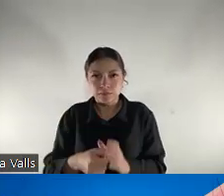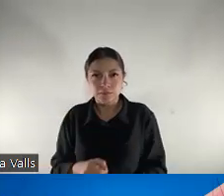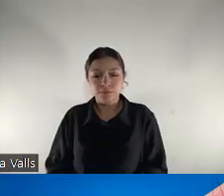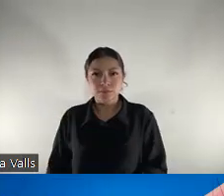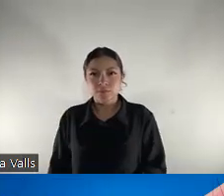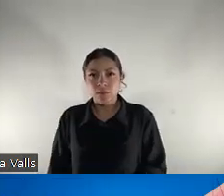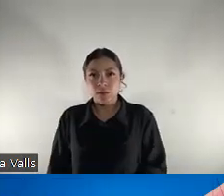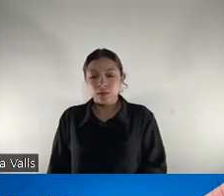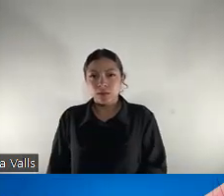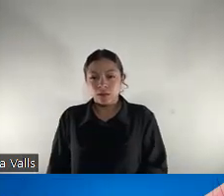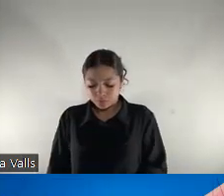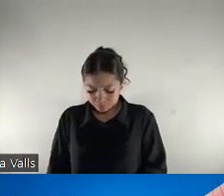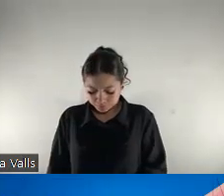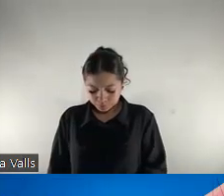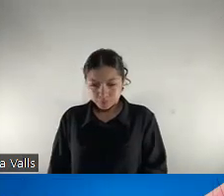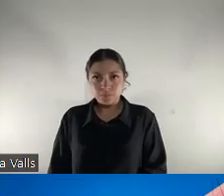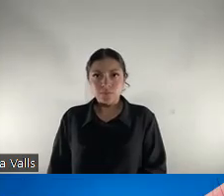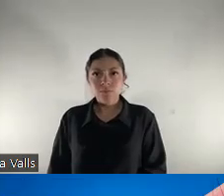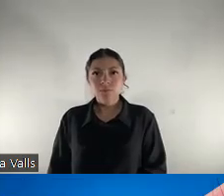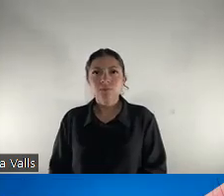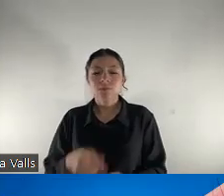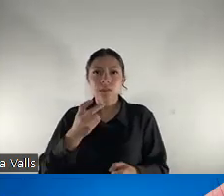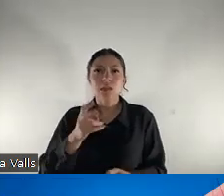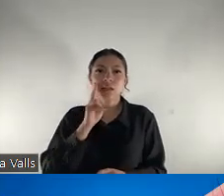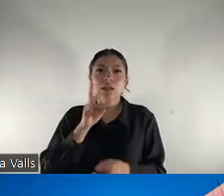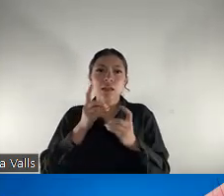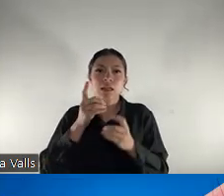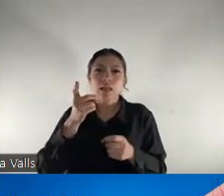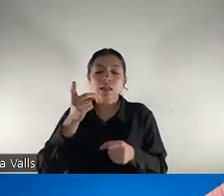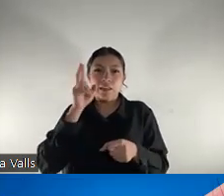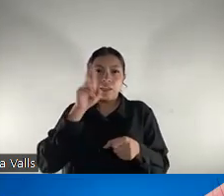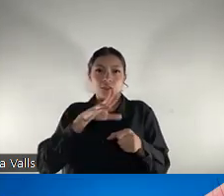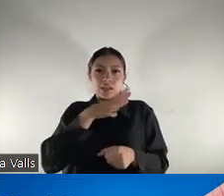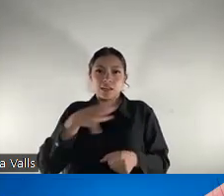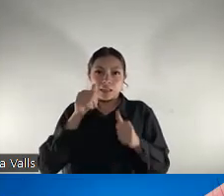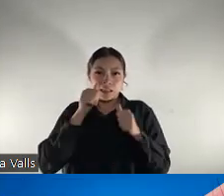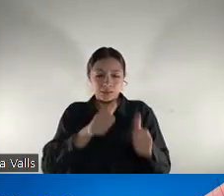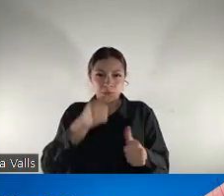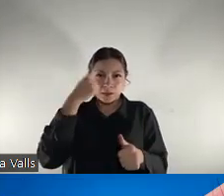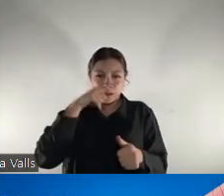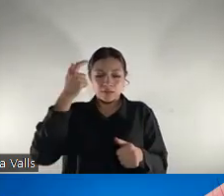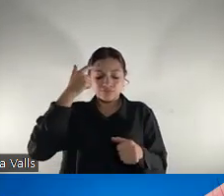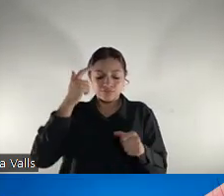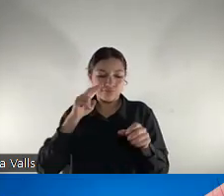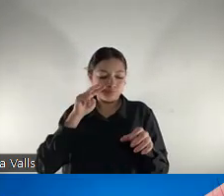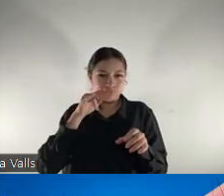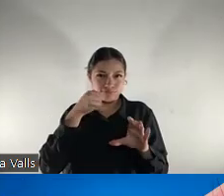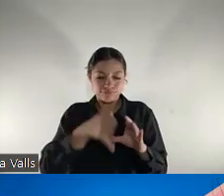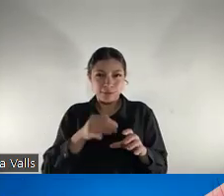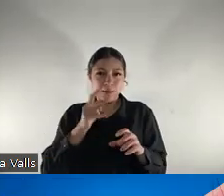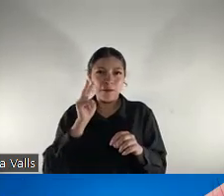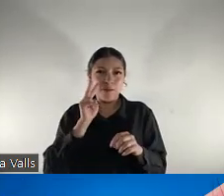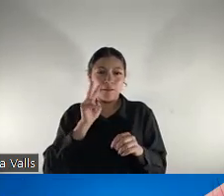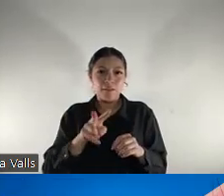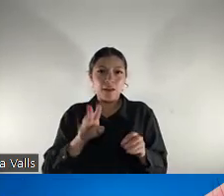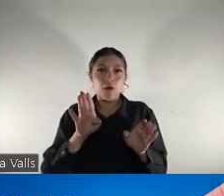Entonces, al crear la Dirección General de Atención al Neurodesarrollo, pues atendemos, logramos ese acceso, estamos en miras